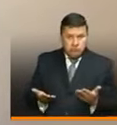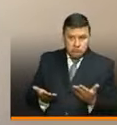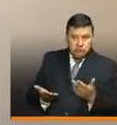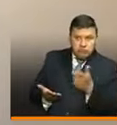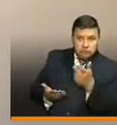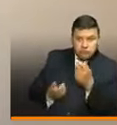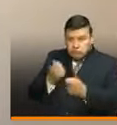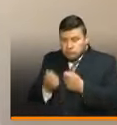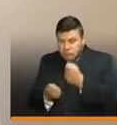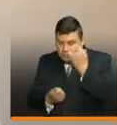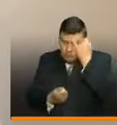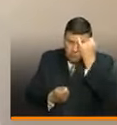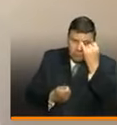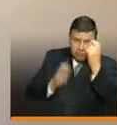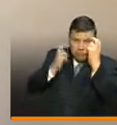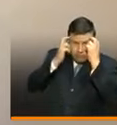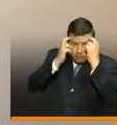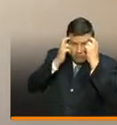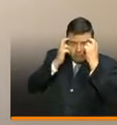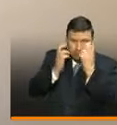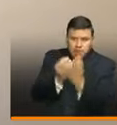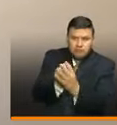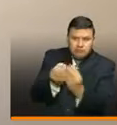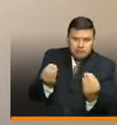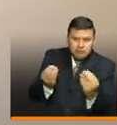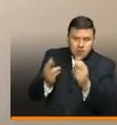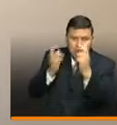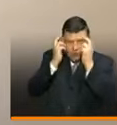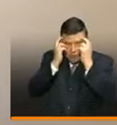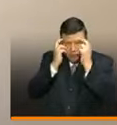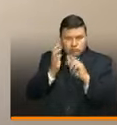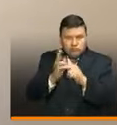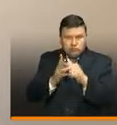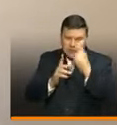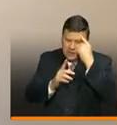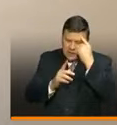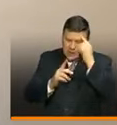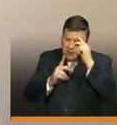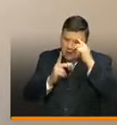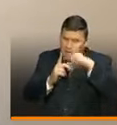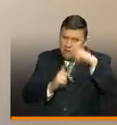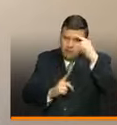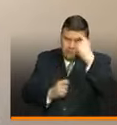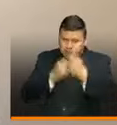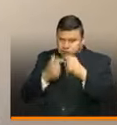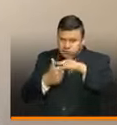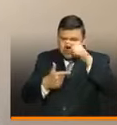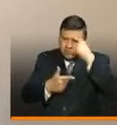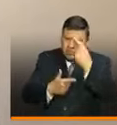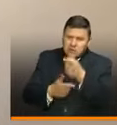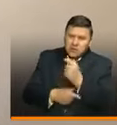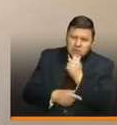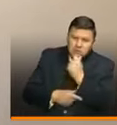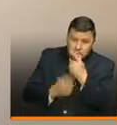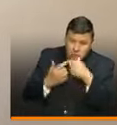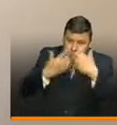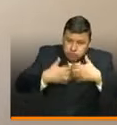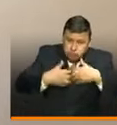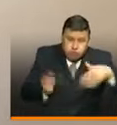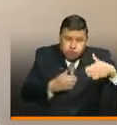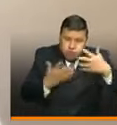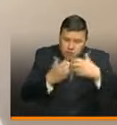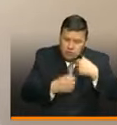capacidades productivas, de conocimiento en términos de materiales, de conocimiento en términos de capacidades económicas de poder producirlo y de